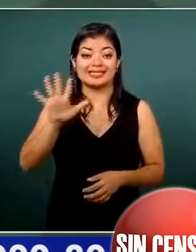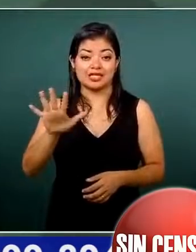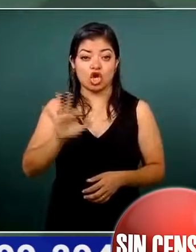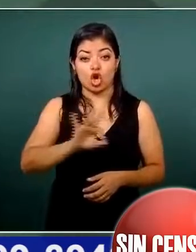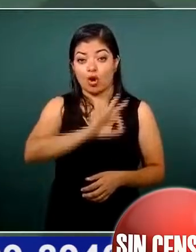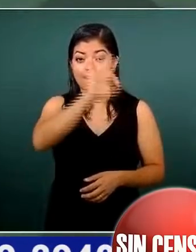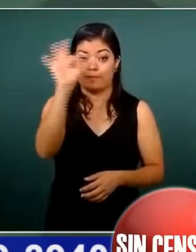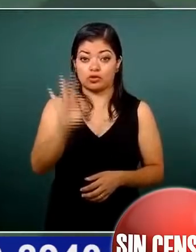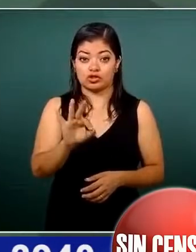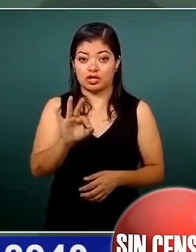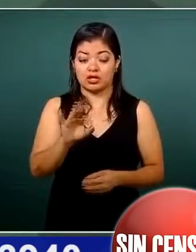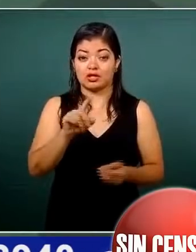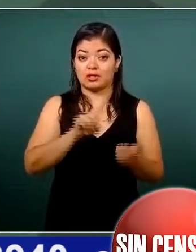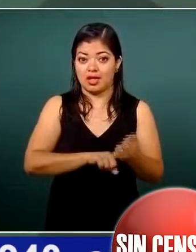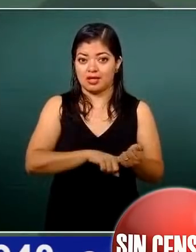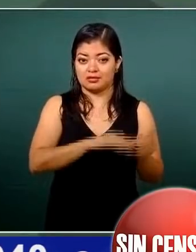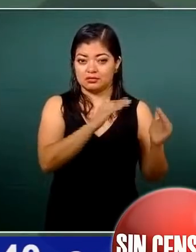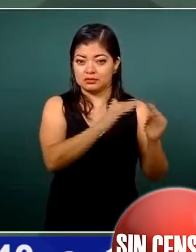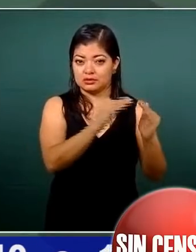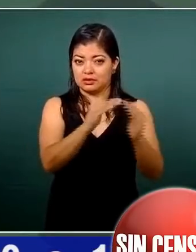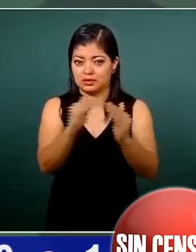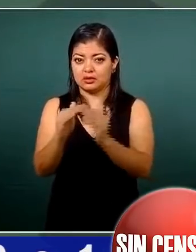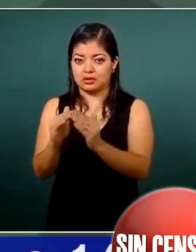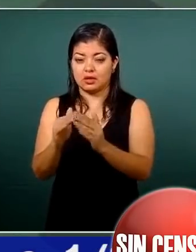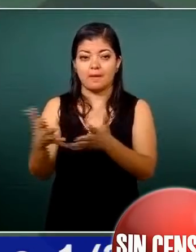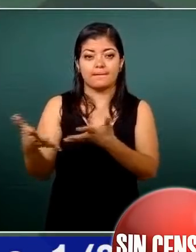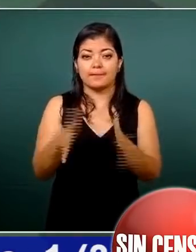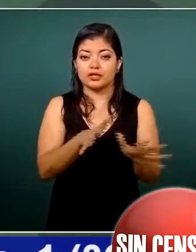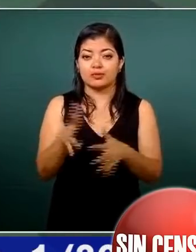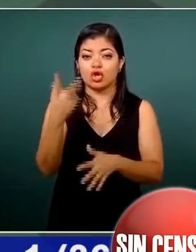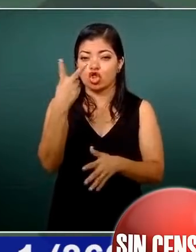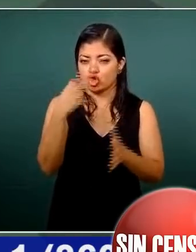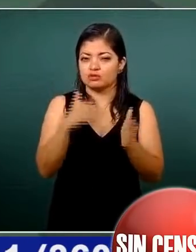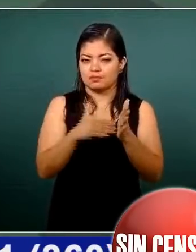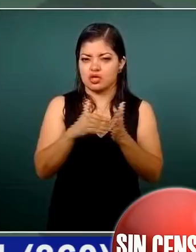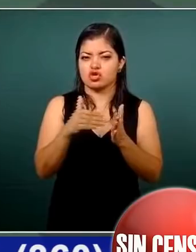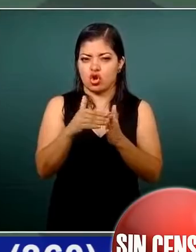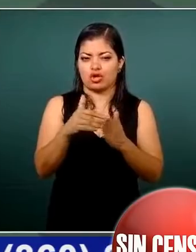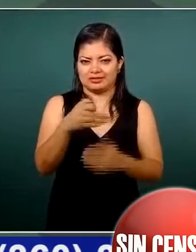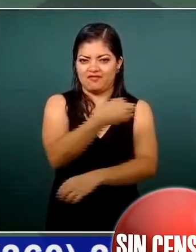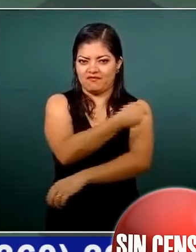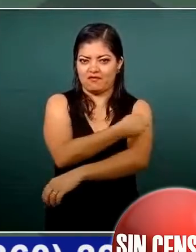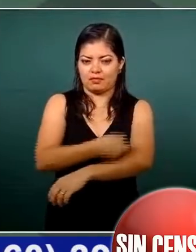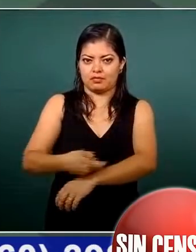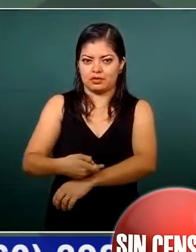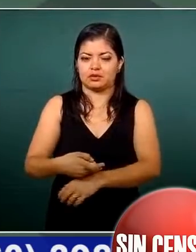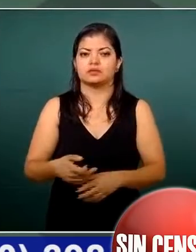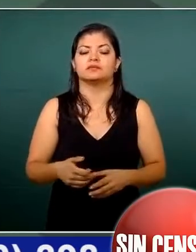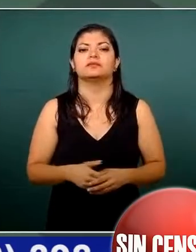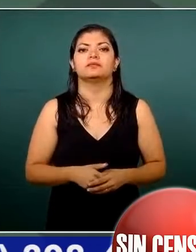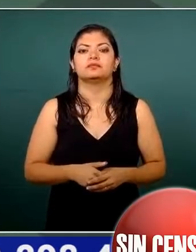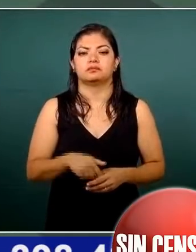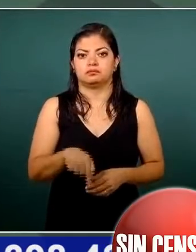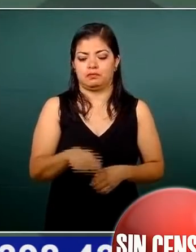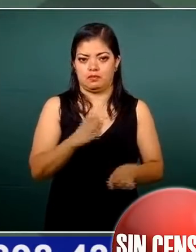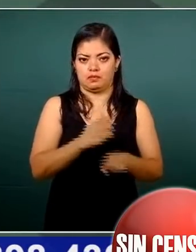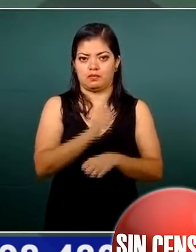hogares, hay aproximadamente 2 millones de familias en Jalisco,